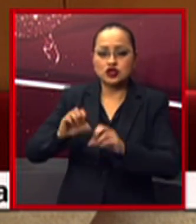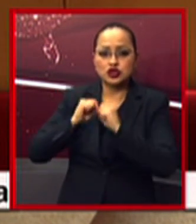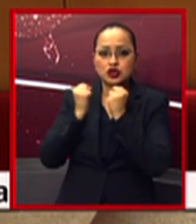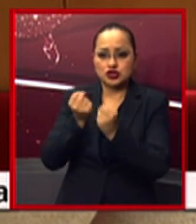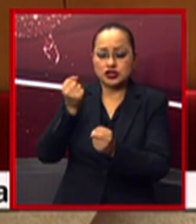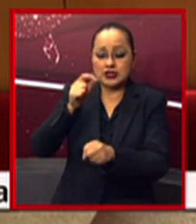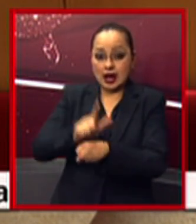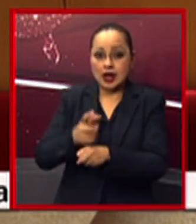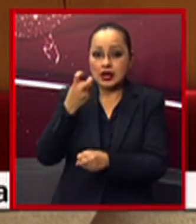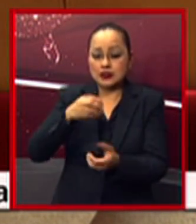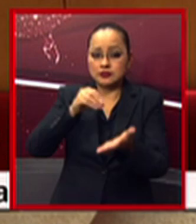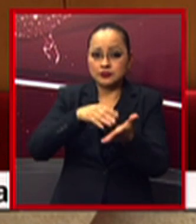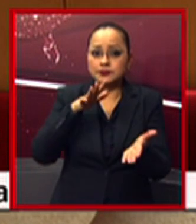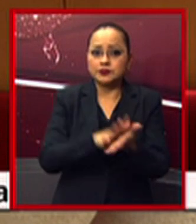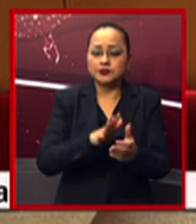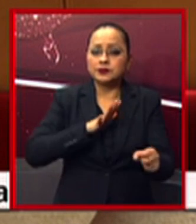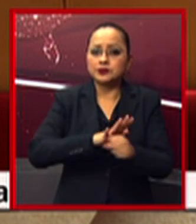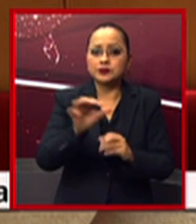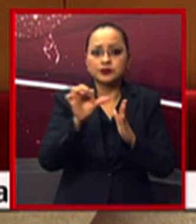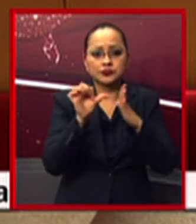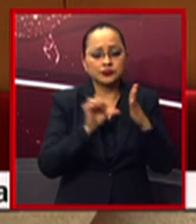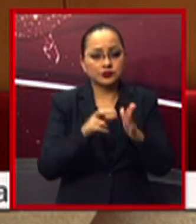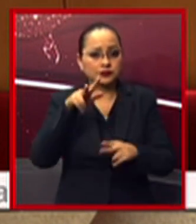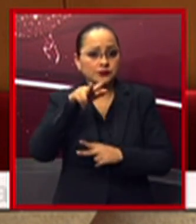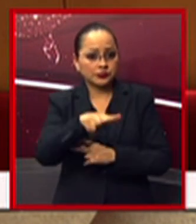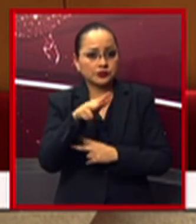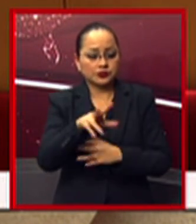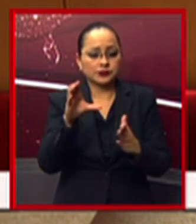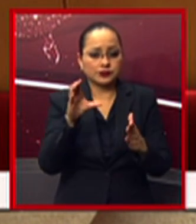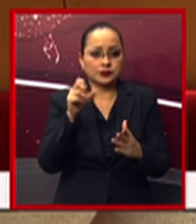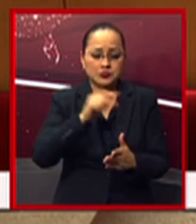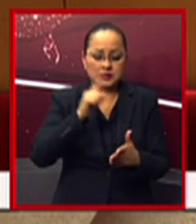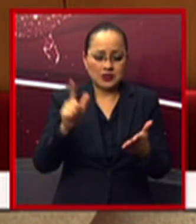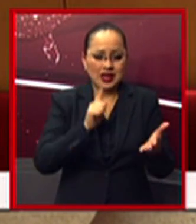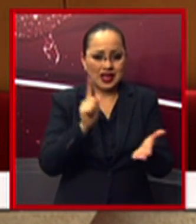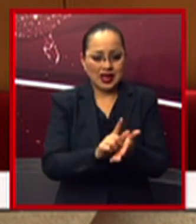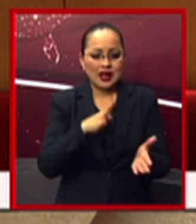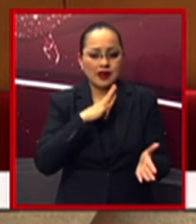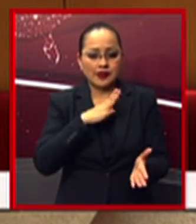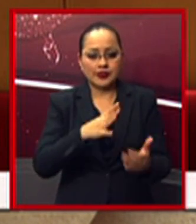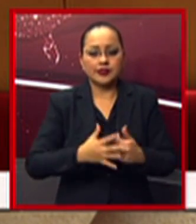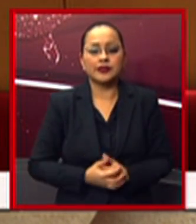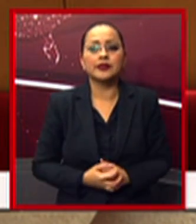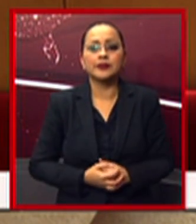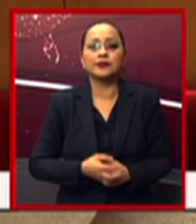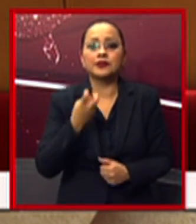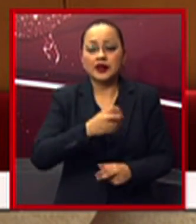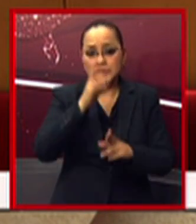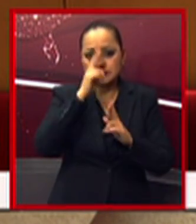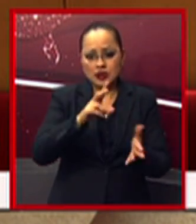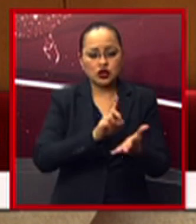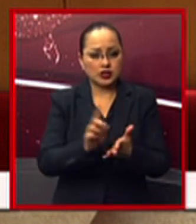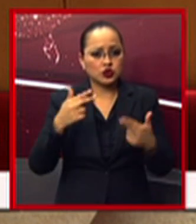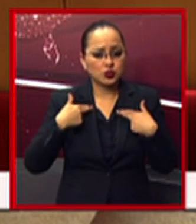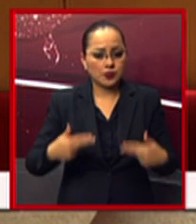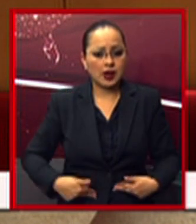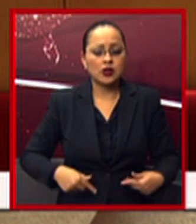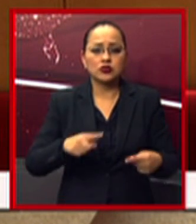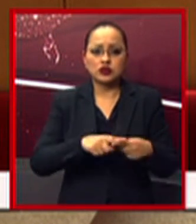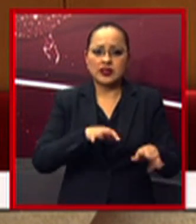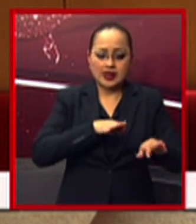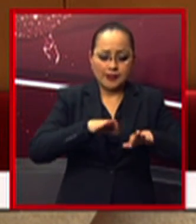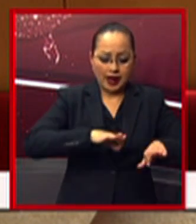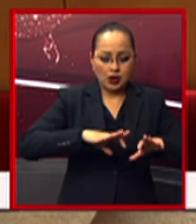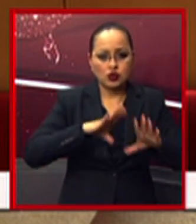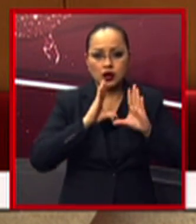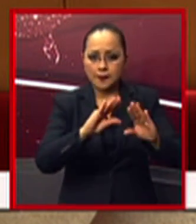se encuentran establecidos en el artículo 18 de nuestra ley fundamental: el respeto a los derechos humanos, el trabajo y